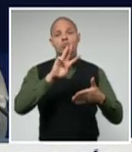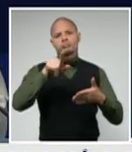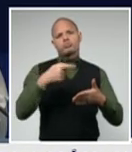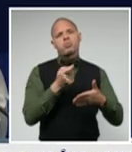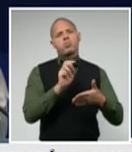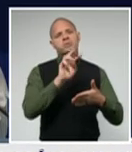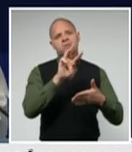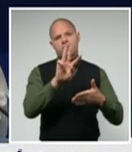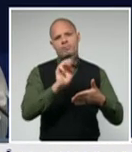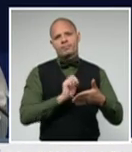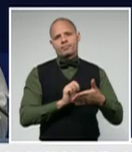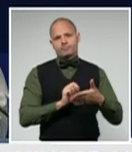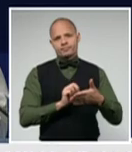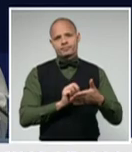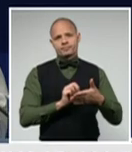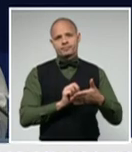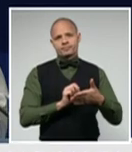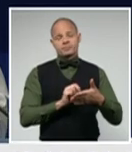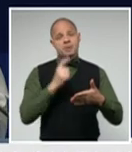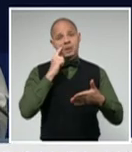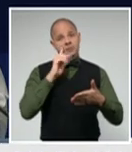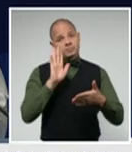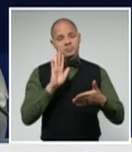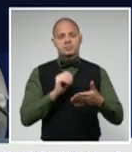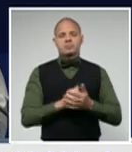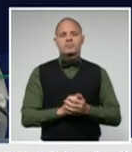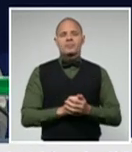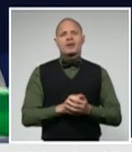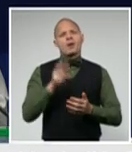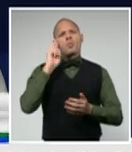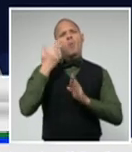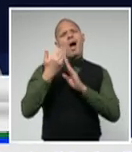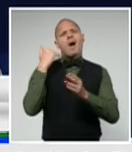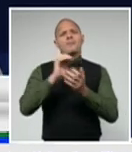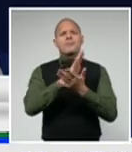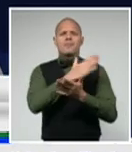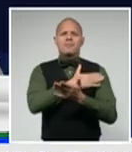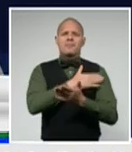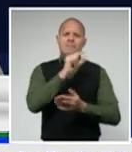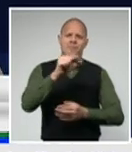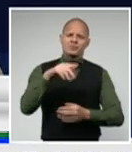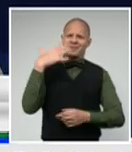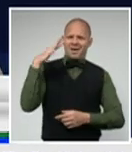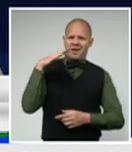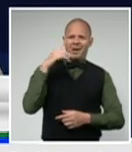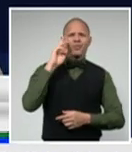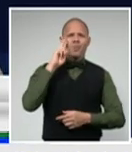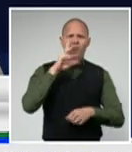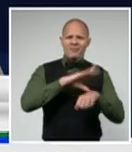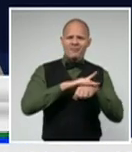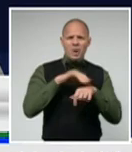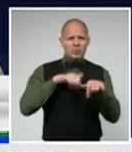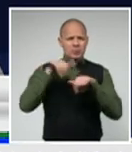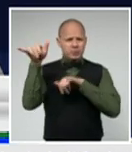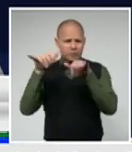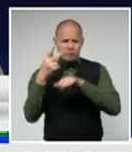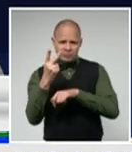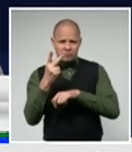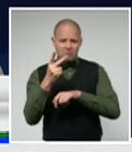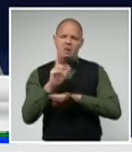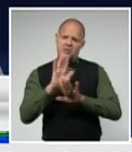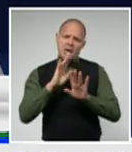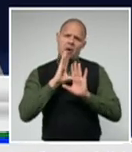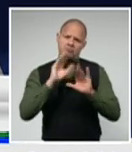3,34%. Las 2 personas que se evacuaron en el principio de la enfermedad, de la transmisión, perdón, y